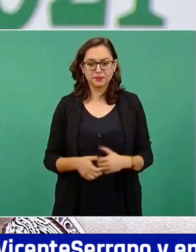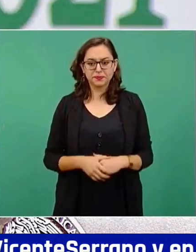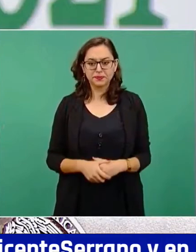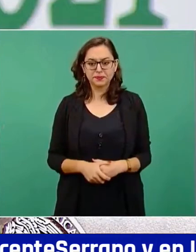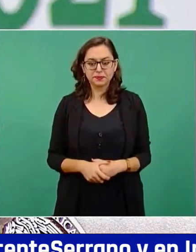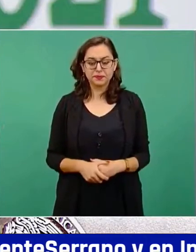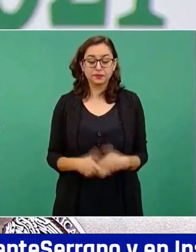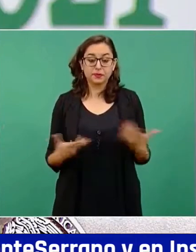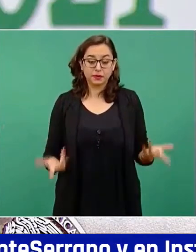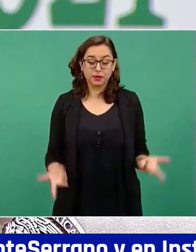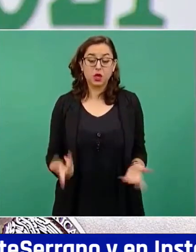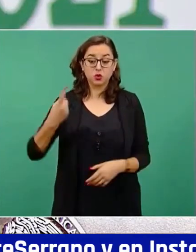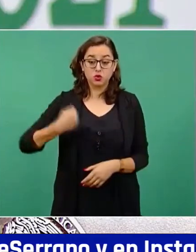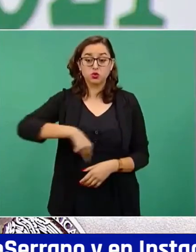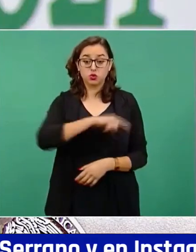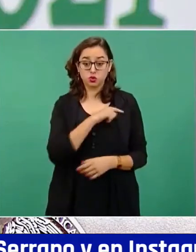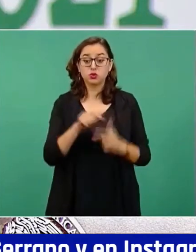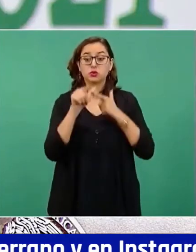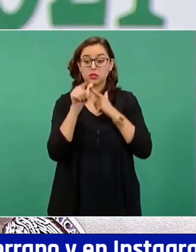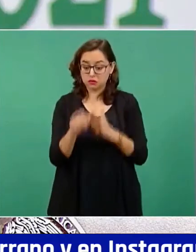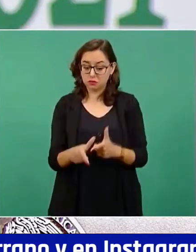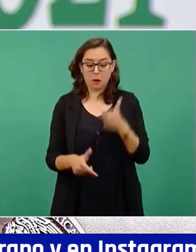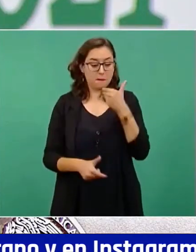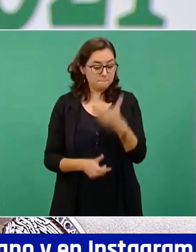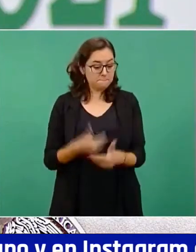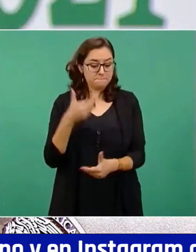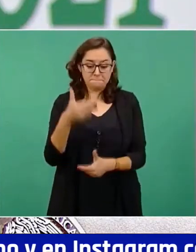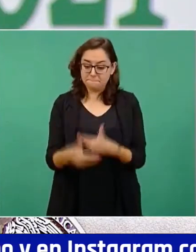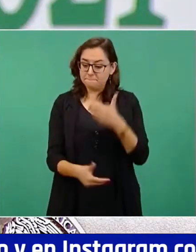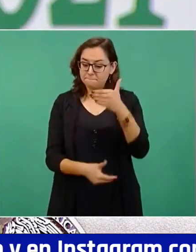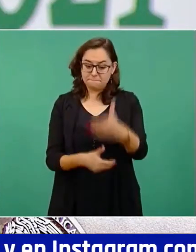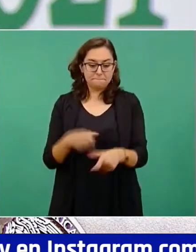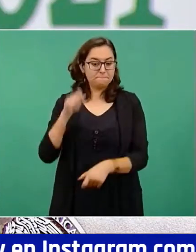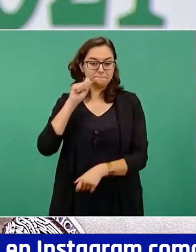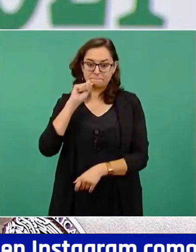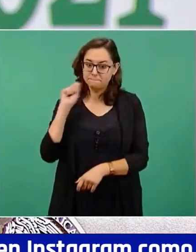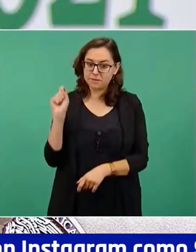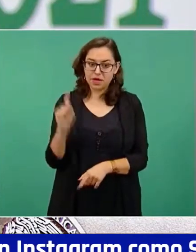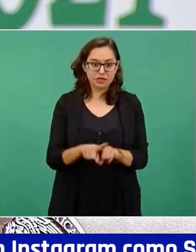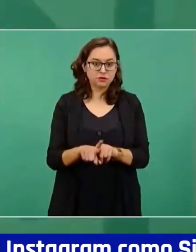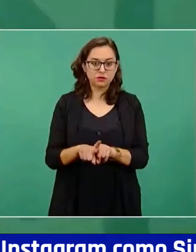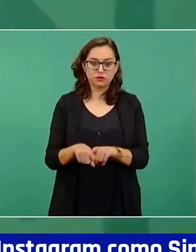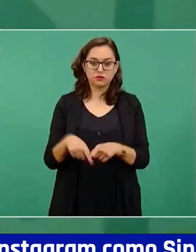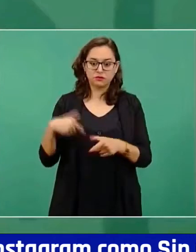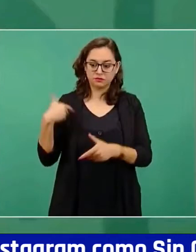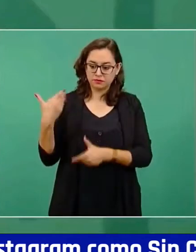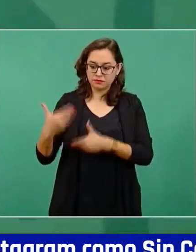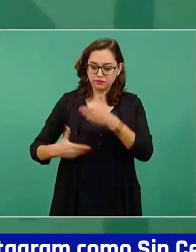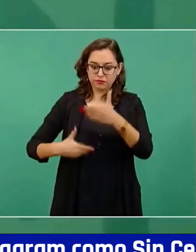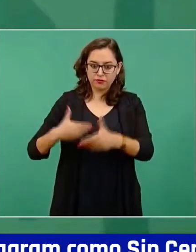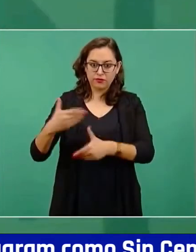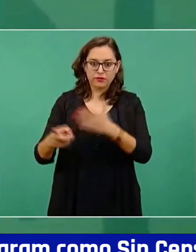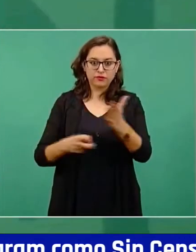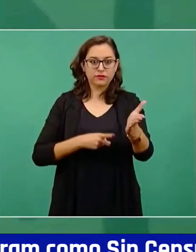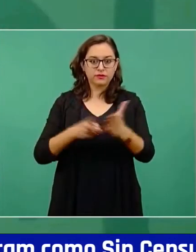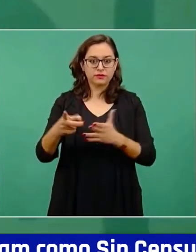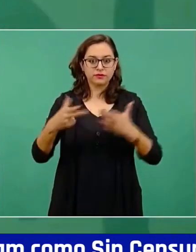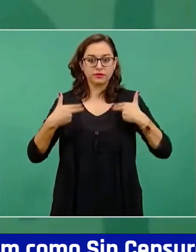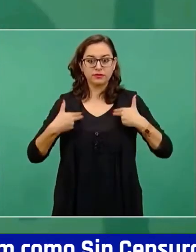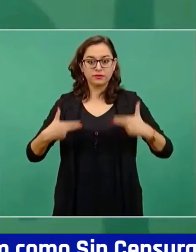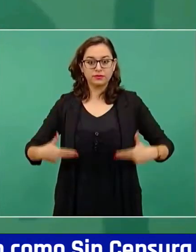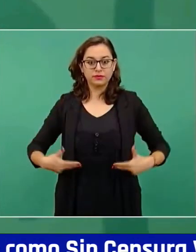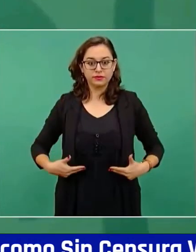Seguimos y vamos a seguir sobre ese camino, y la Comisión Nacional de Derechos Humanos pues está